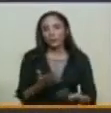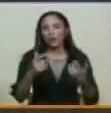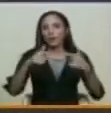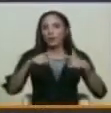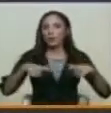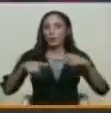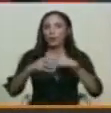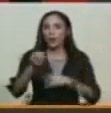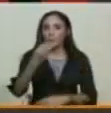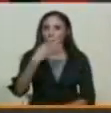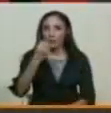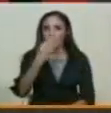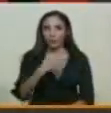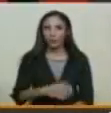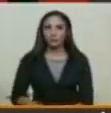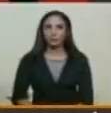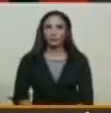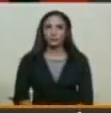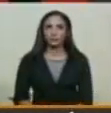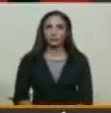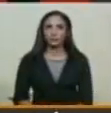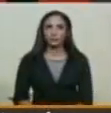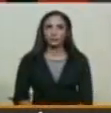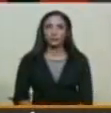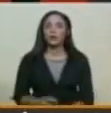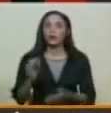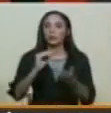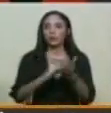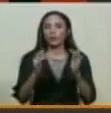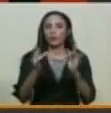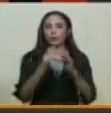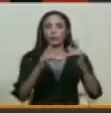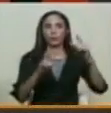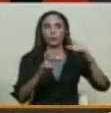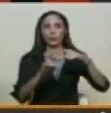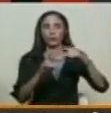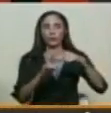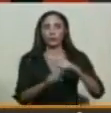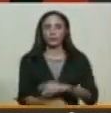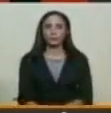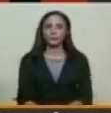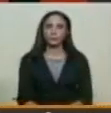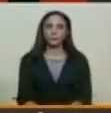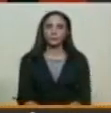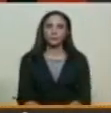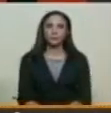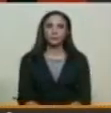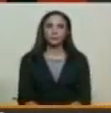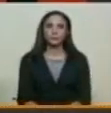desde la sala de prensa, desde acá, desde el Palacio de Miraflores, y con ella nosotros retornamos este contacto nuevamente a los estudios. Adelante.